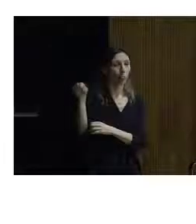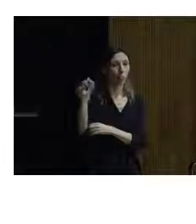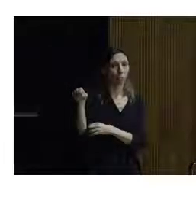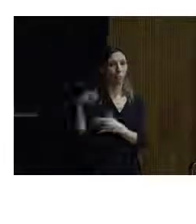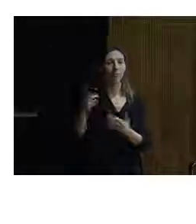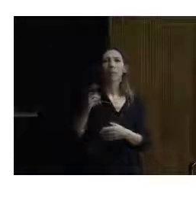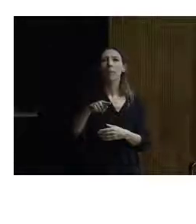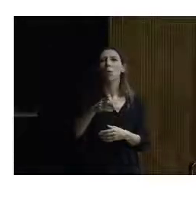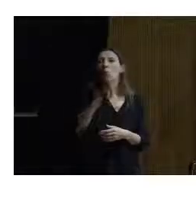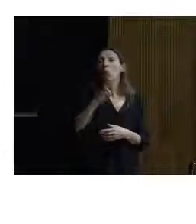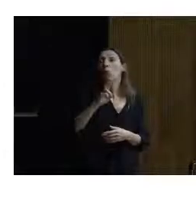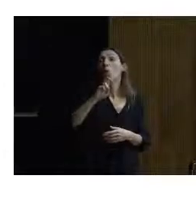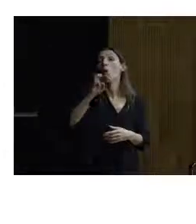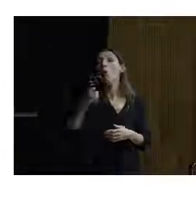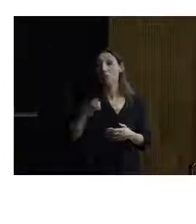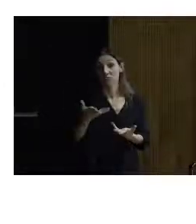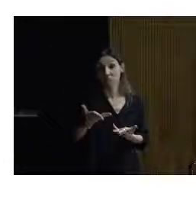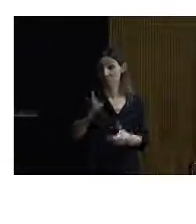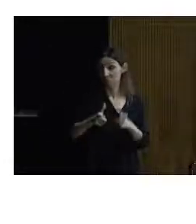ya había otro motivo. No, aquí no va a venir nadie.